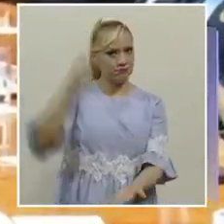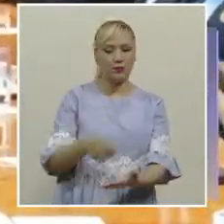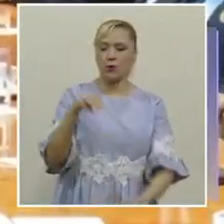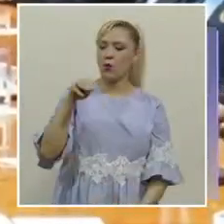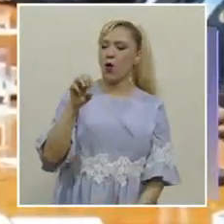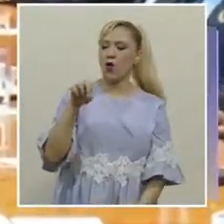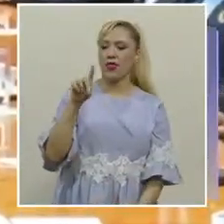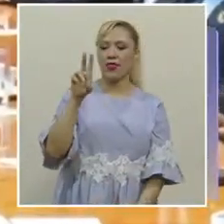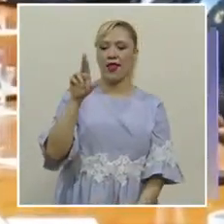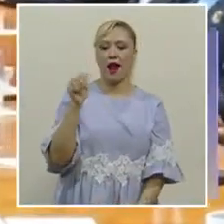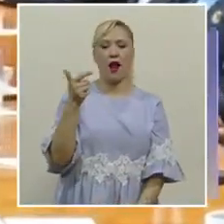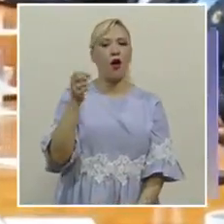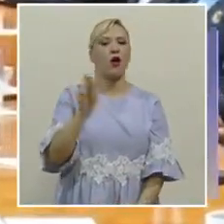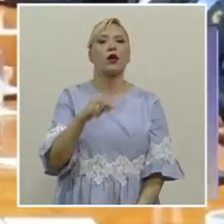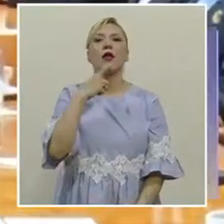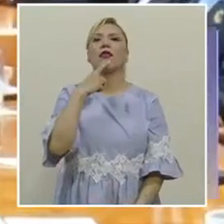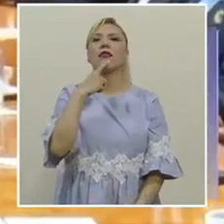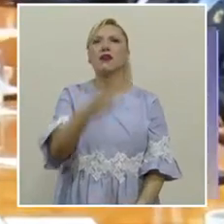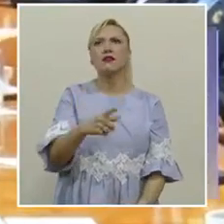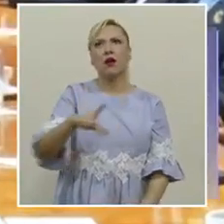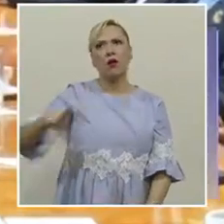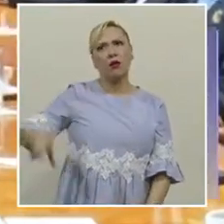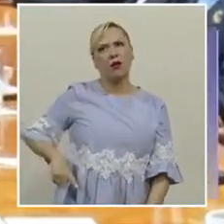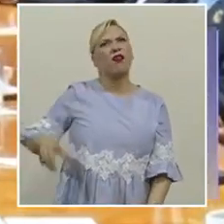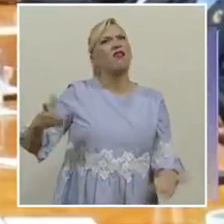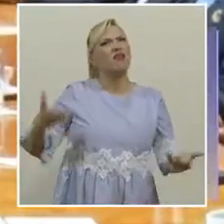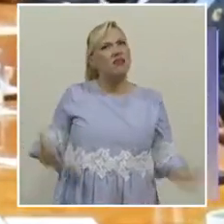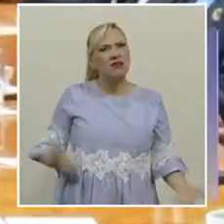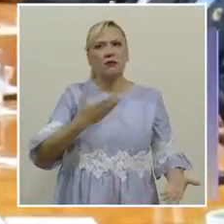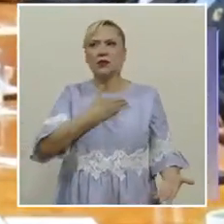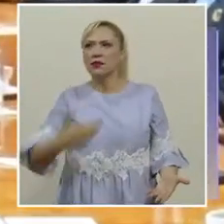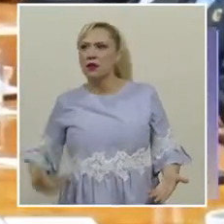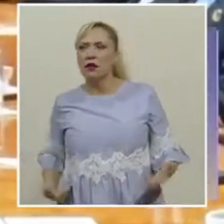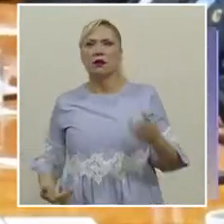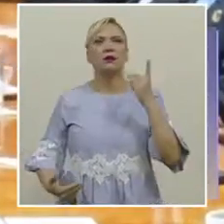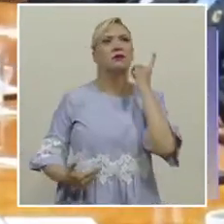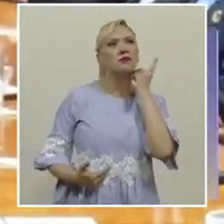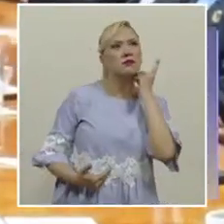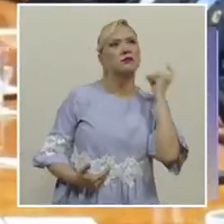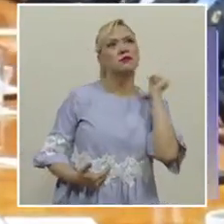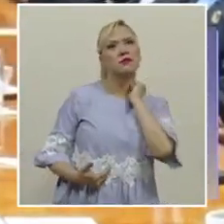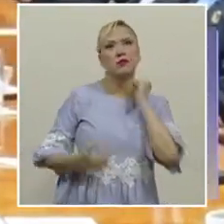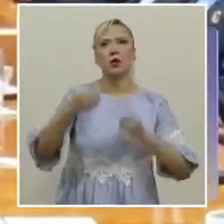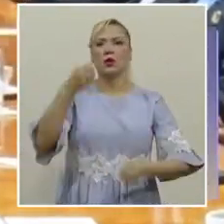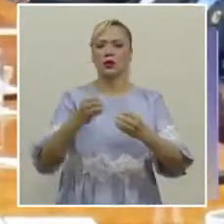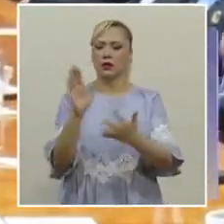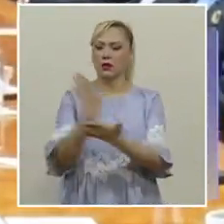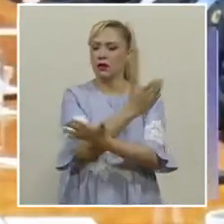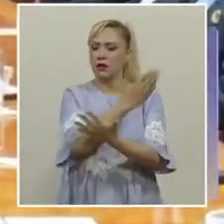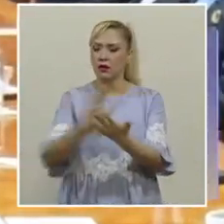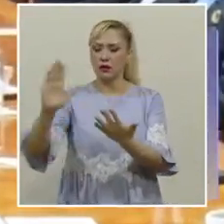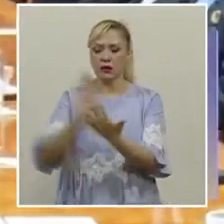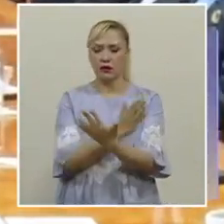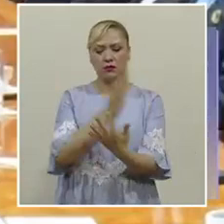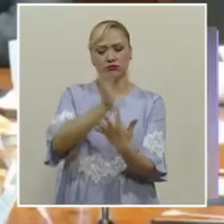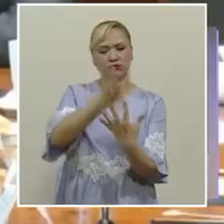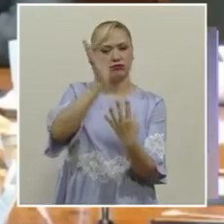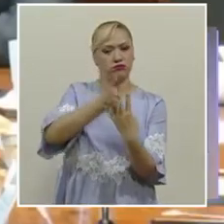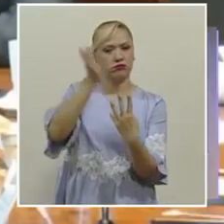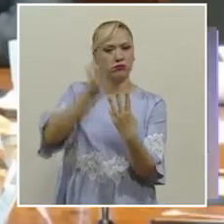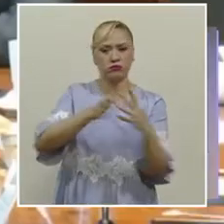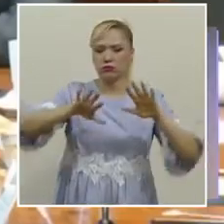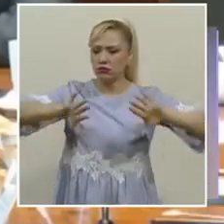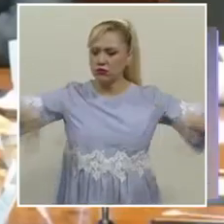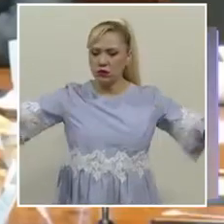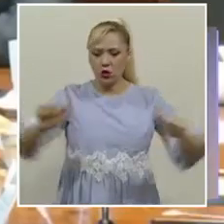aseguró que el equilibrio de poderes garantiza que las decisiones públicas no sean arbitrarias y que respondan al interés de la